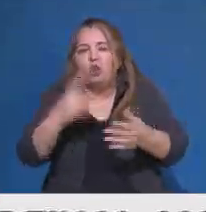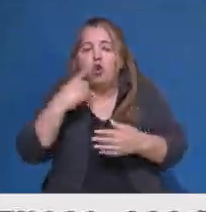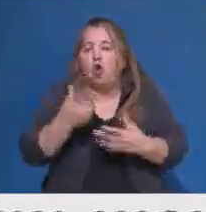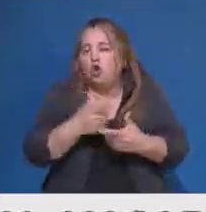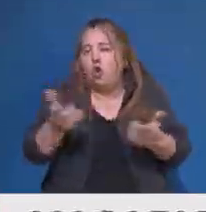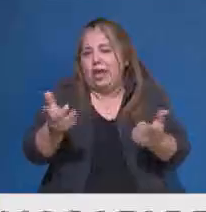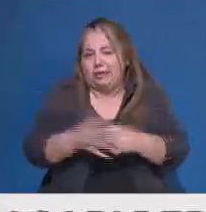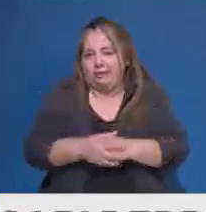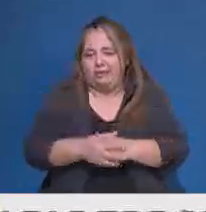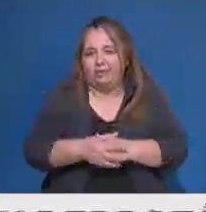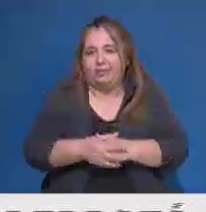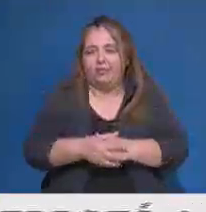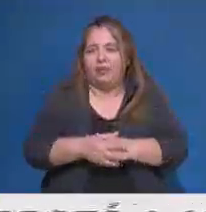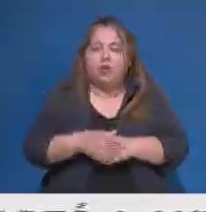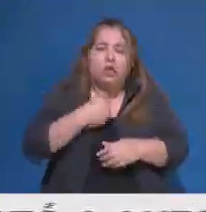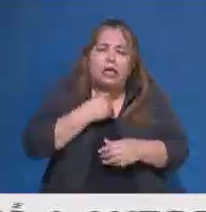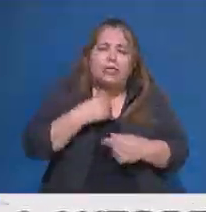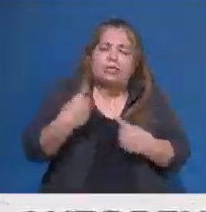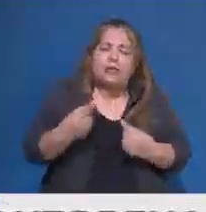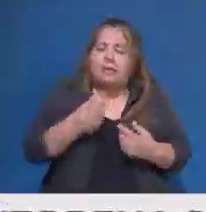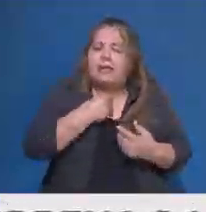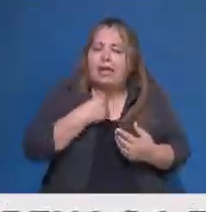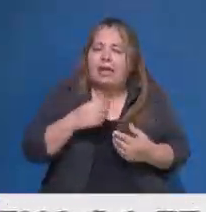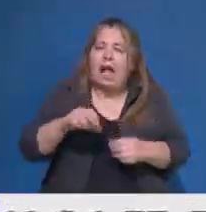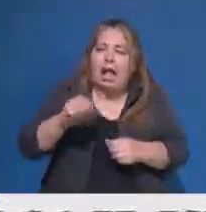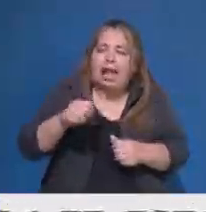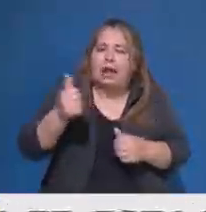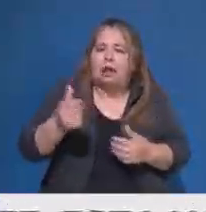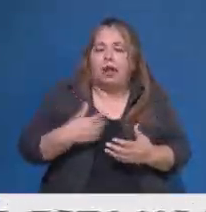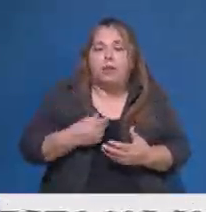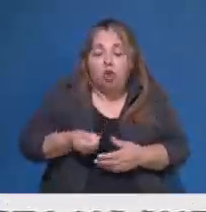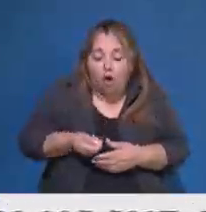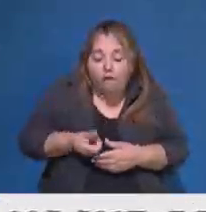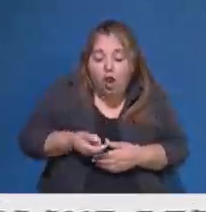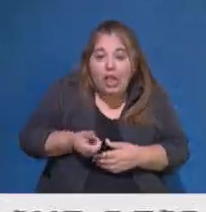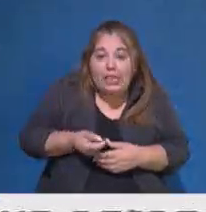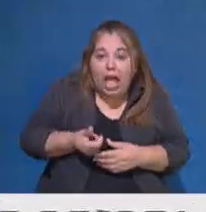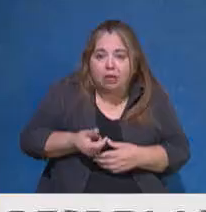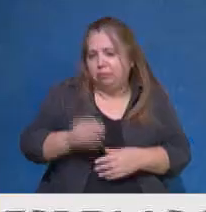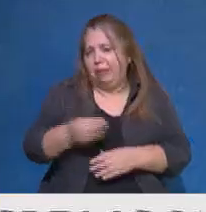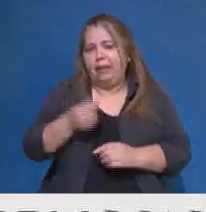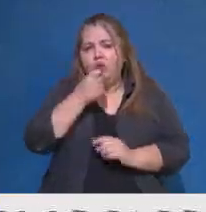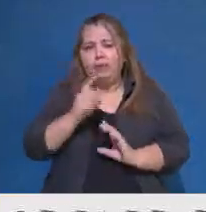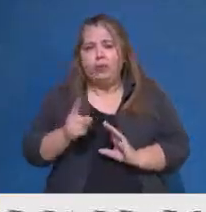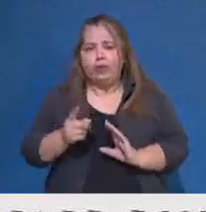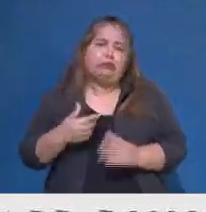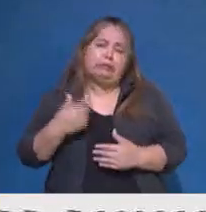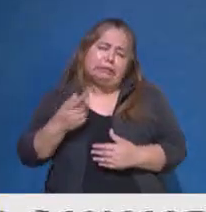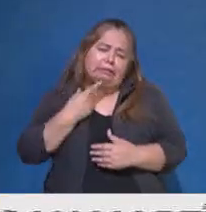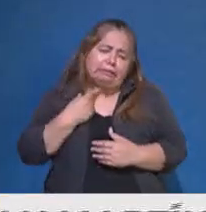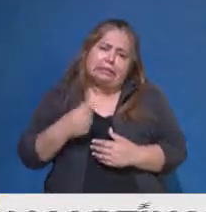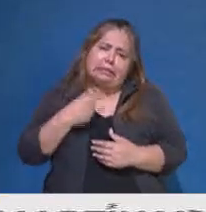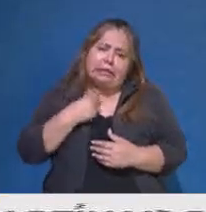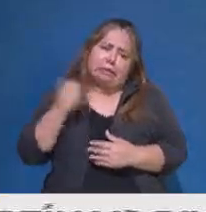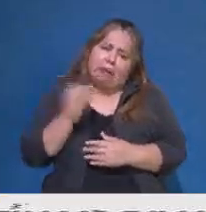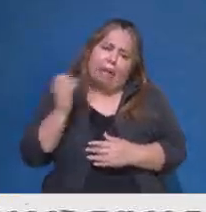que uno todos los partidos lo quiere ganar. A mí no me gusta perder ni en las bolitas, sinceramente, pero... vamos a luchar por el